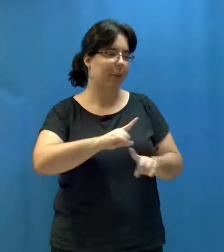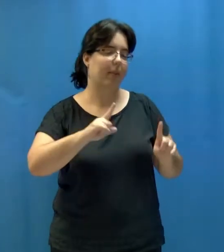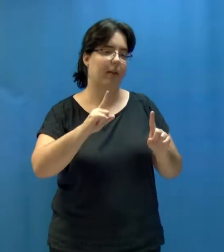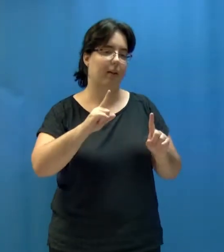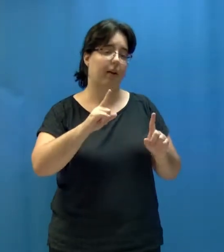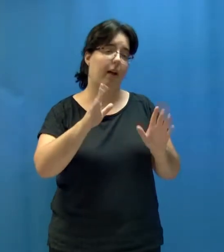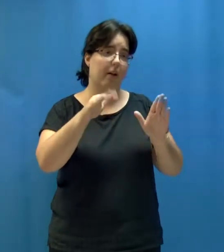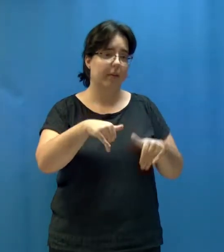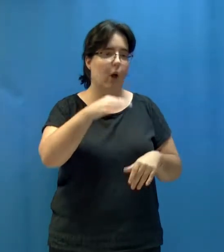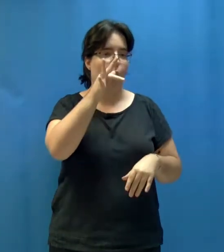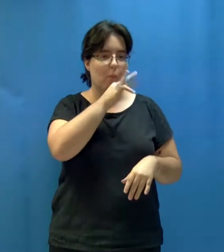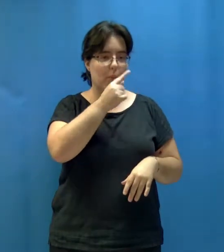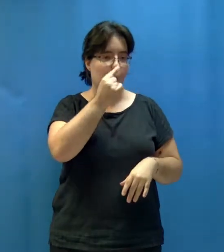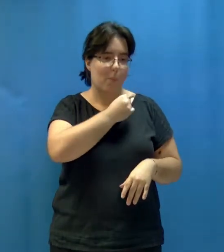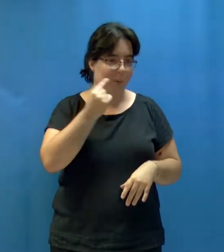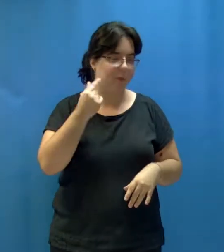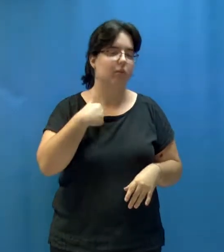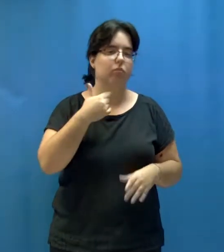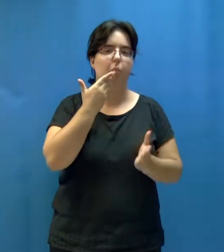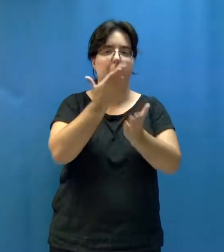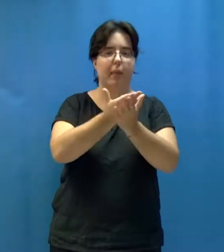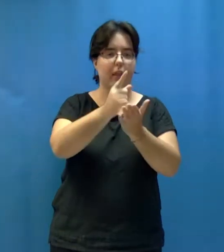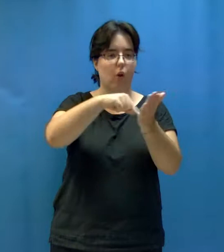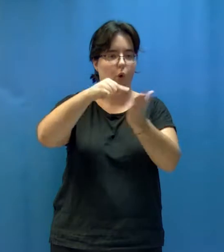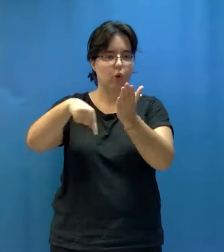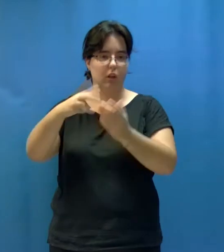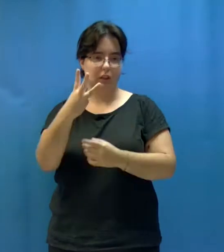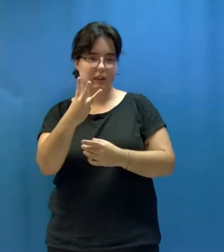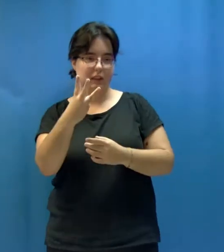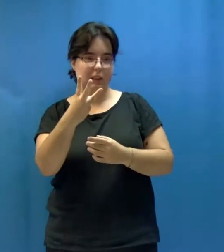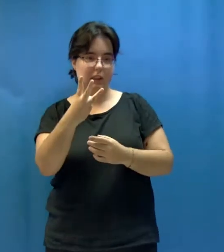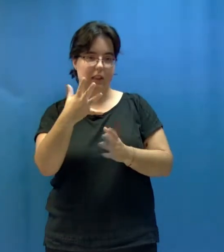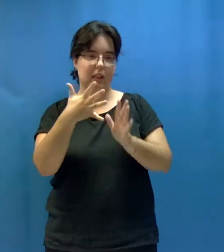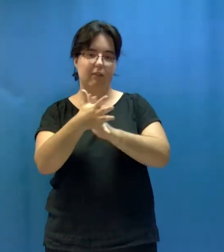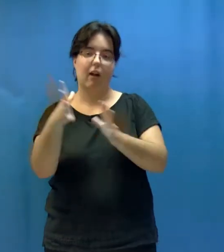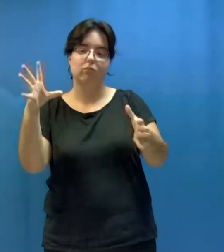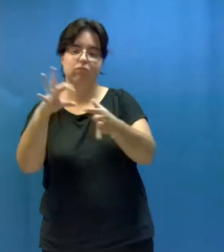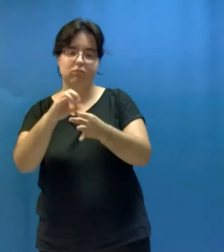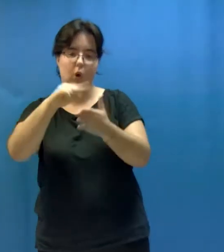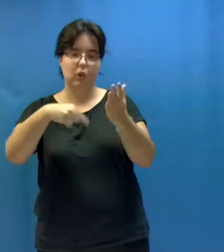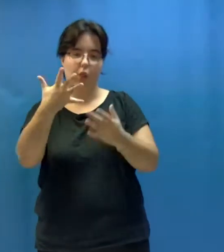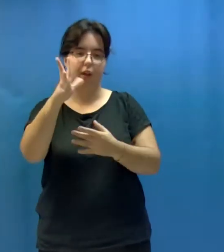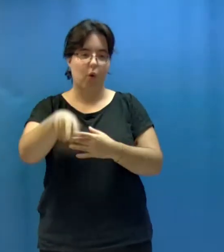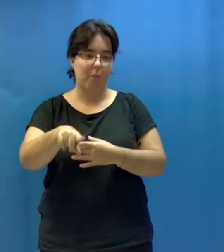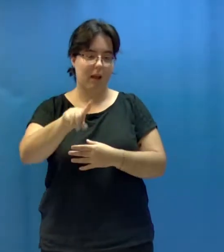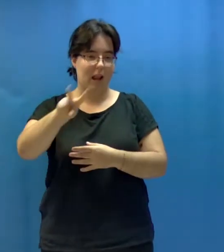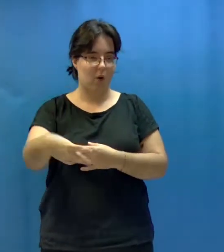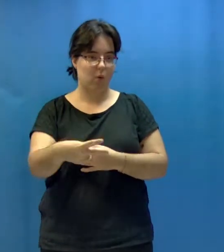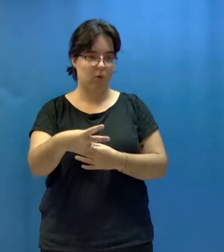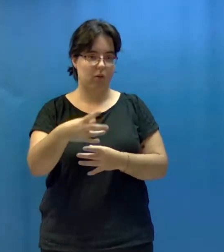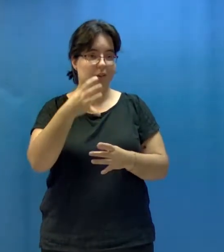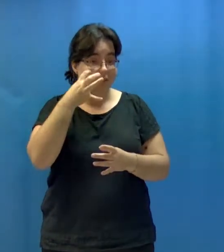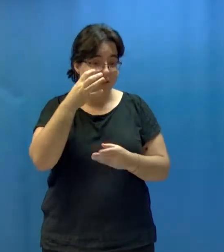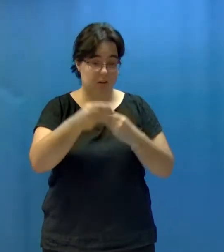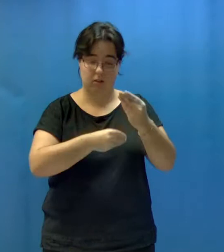compromiso, y termino, de que pedirían tres contratos a partir de contrataciones de más de 5.000 euros. Era postureo, porque ni siquiera eso lo están cumpliendo